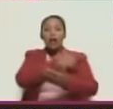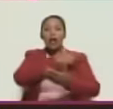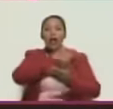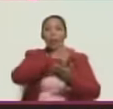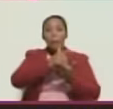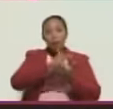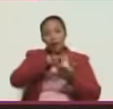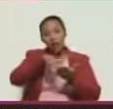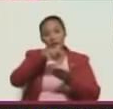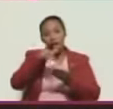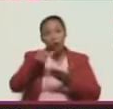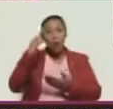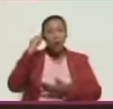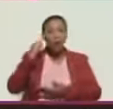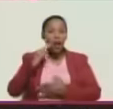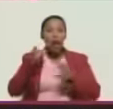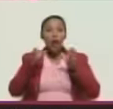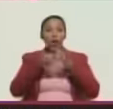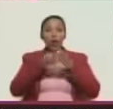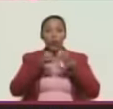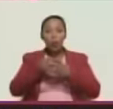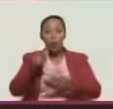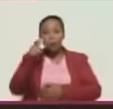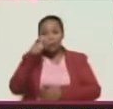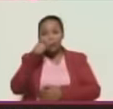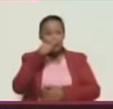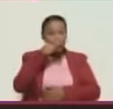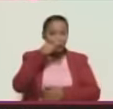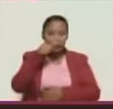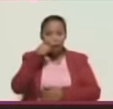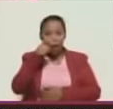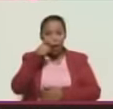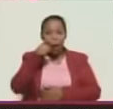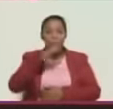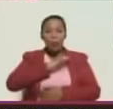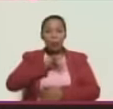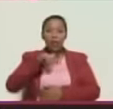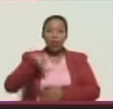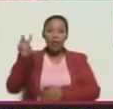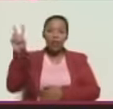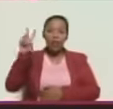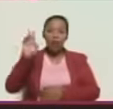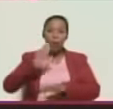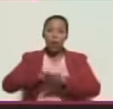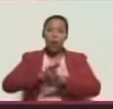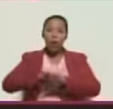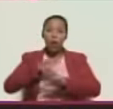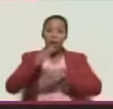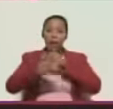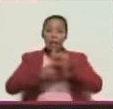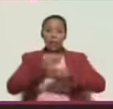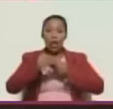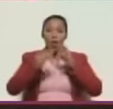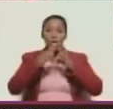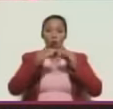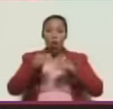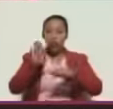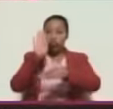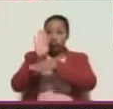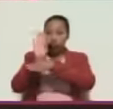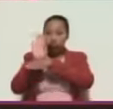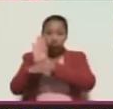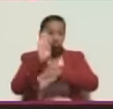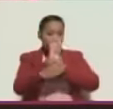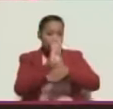bolivariana a los cuerpos de seguridad del Estado venezolano por brindar toda la seguridad